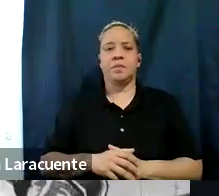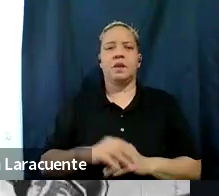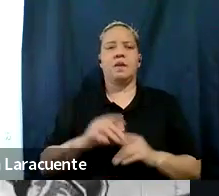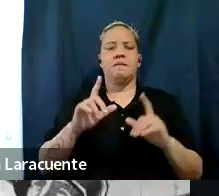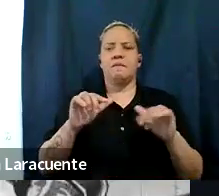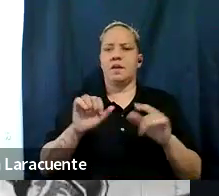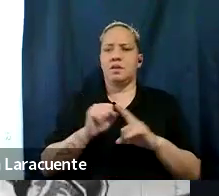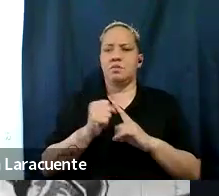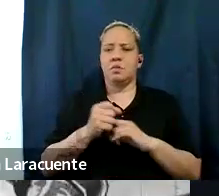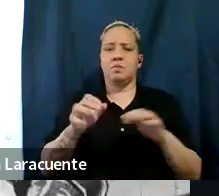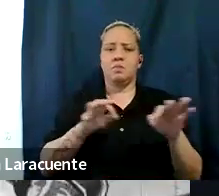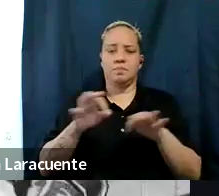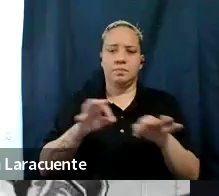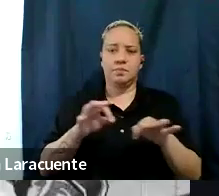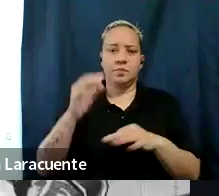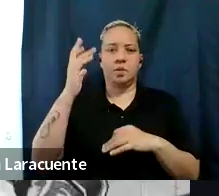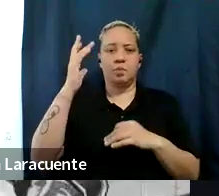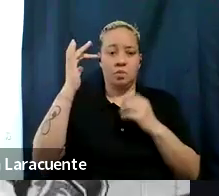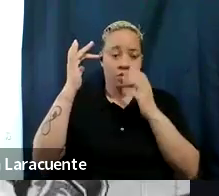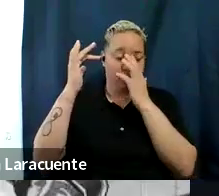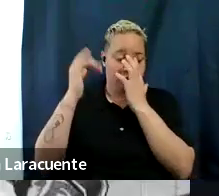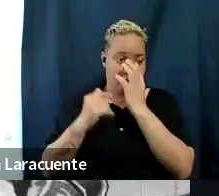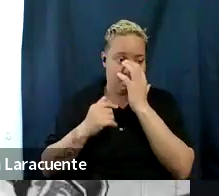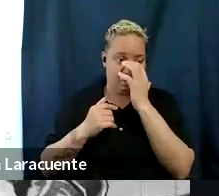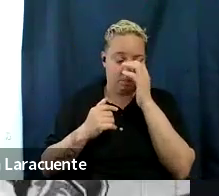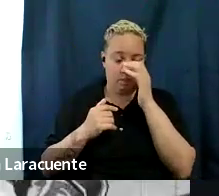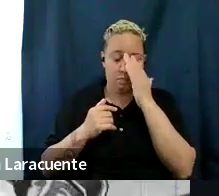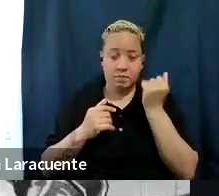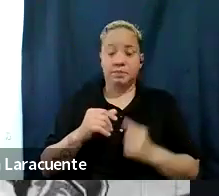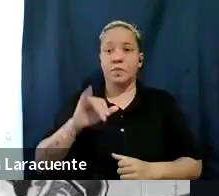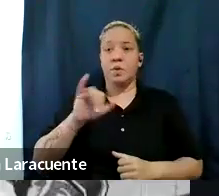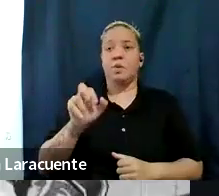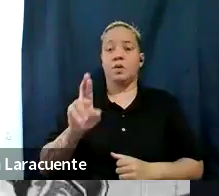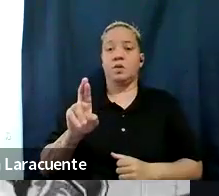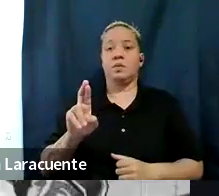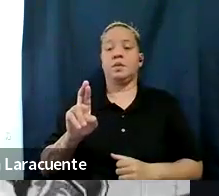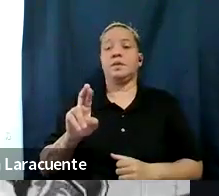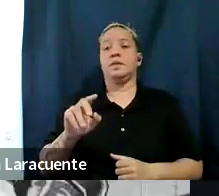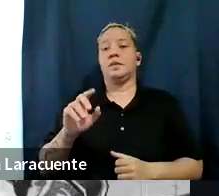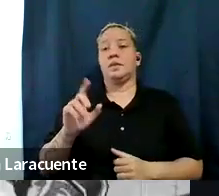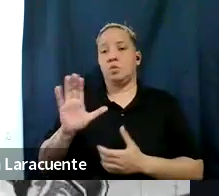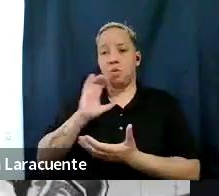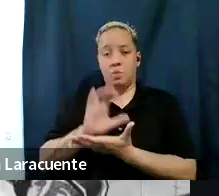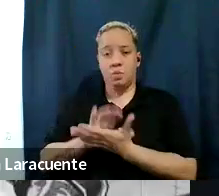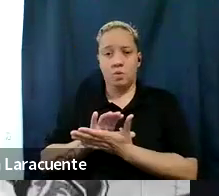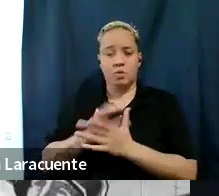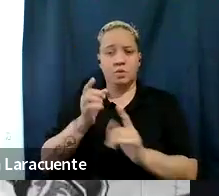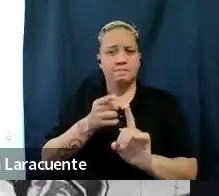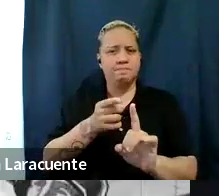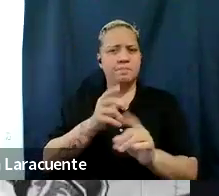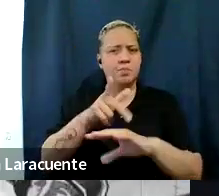circunstancias que explican por qué Juan Ramón Jiménez y Zenobia Camprubí toman como destino Puerto